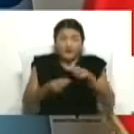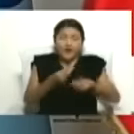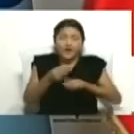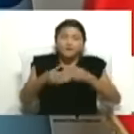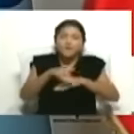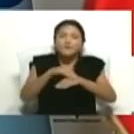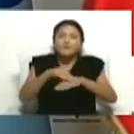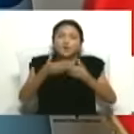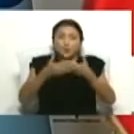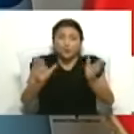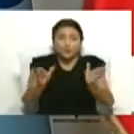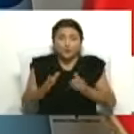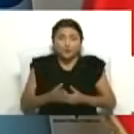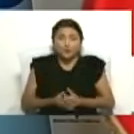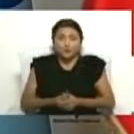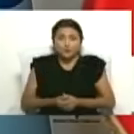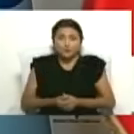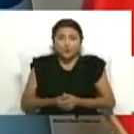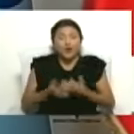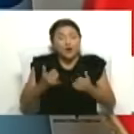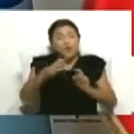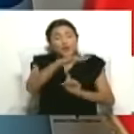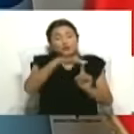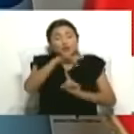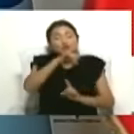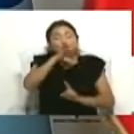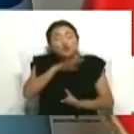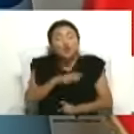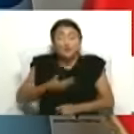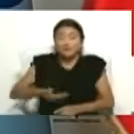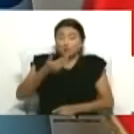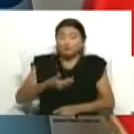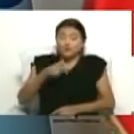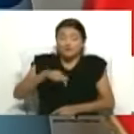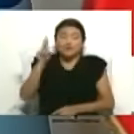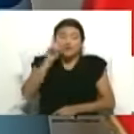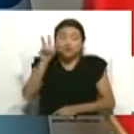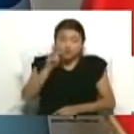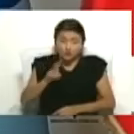Ministerio Público ocurre en un momento histórico excepcional.